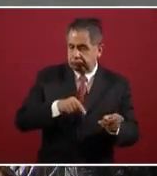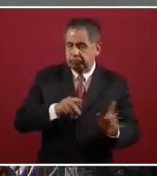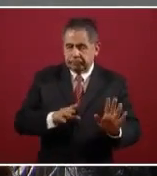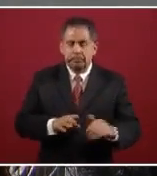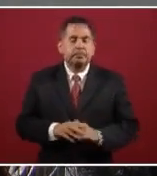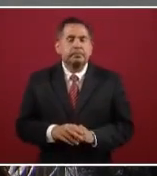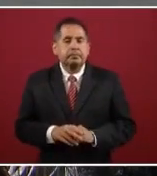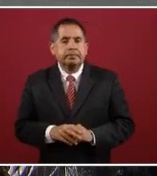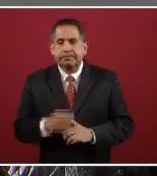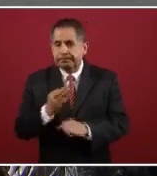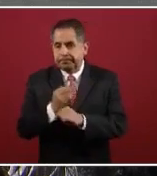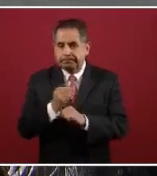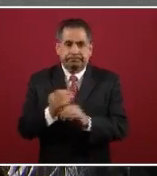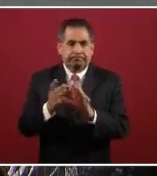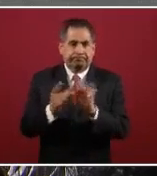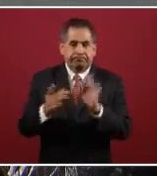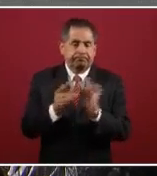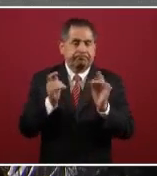estamos hablando